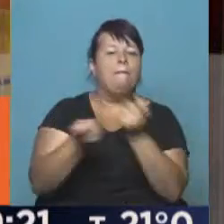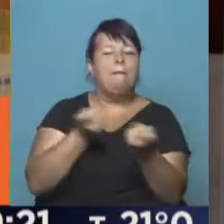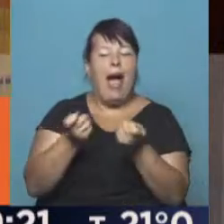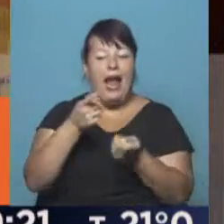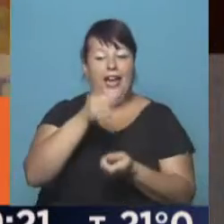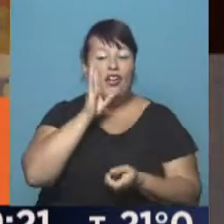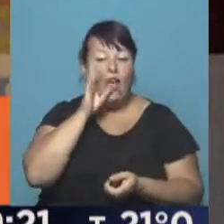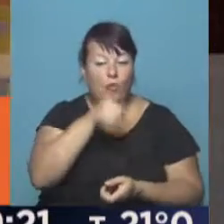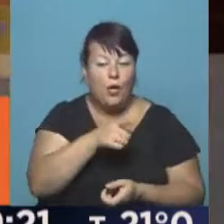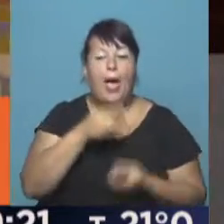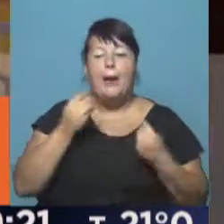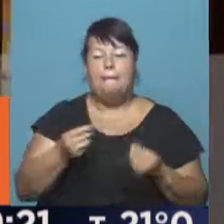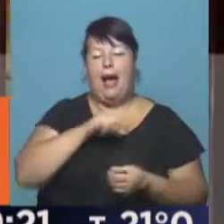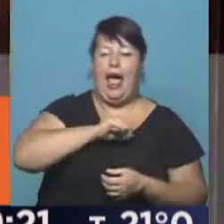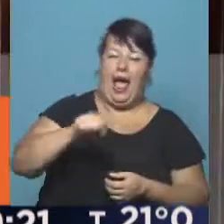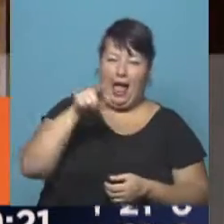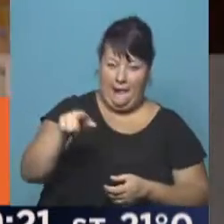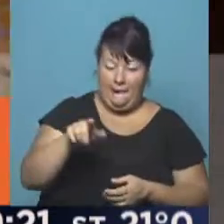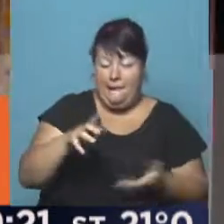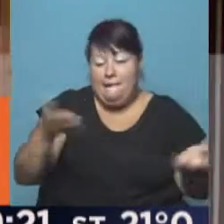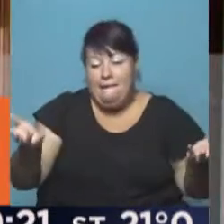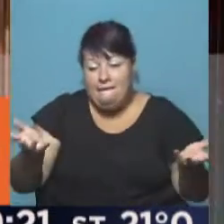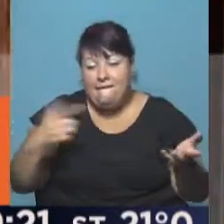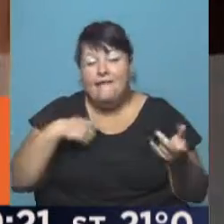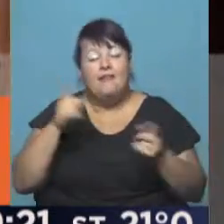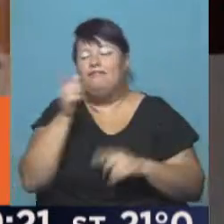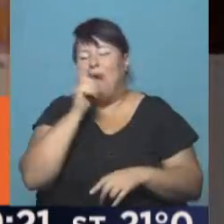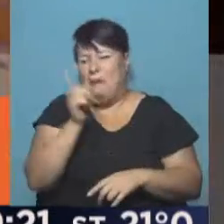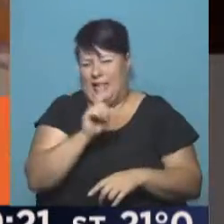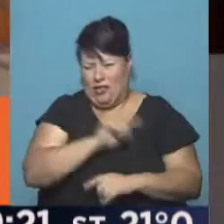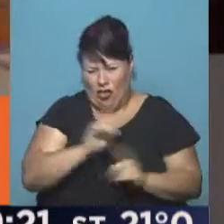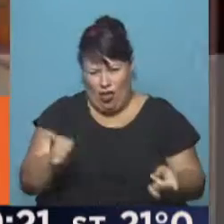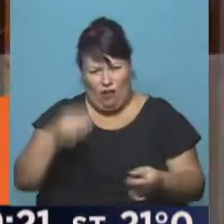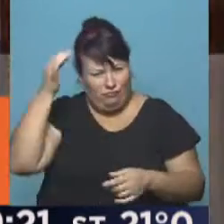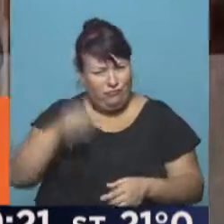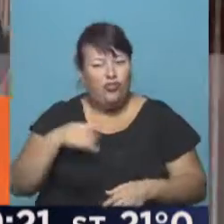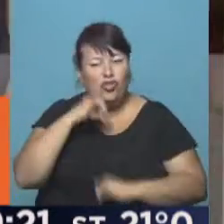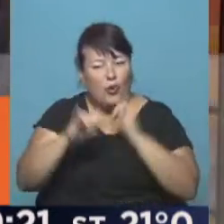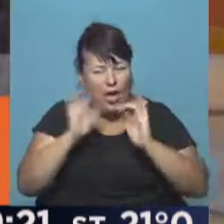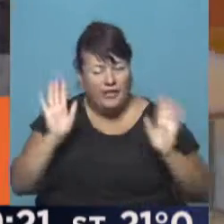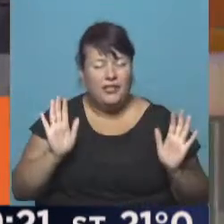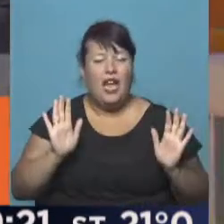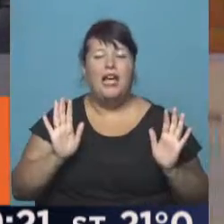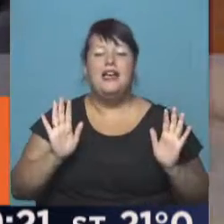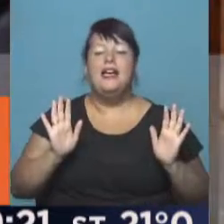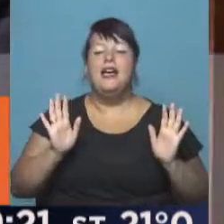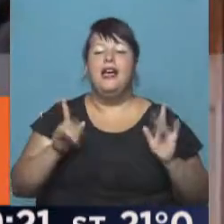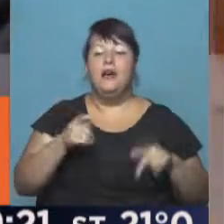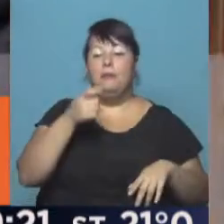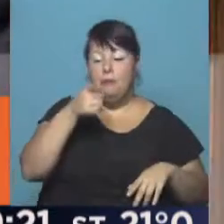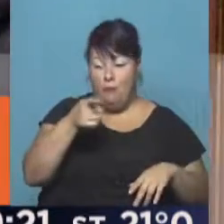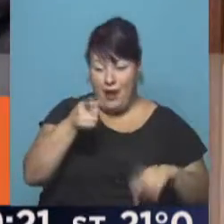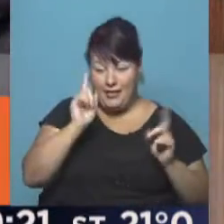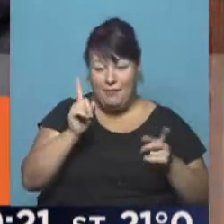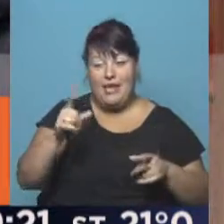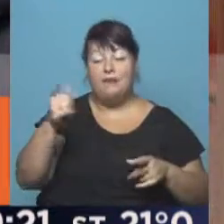de los norteamericanos para jorobarlo, lo cual, digamos, no parece eso. Es más, yo te diría que por ese